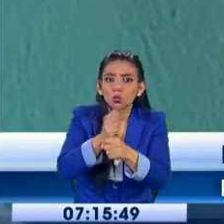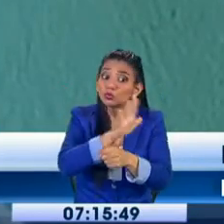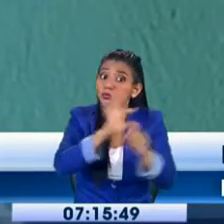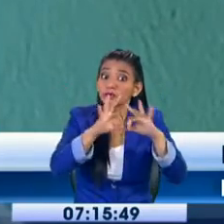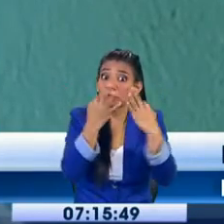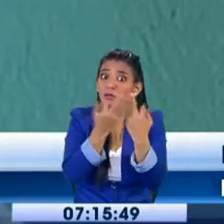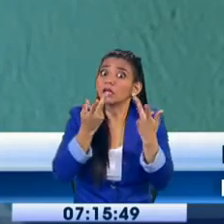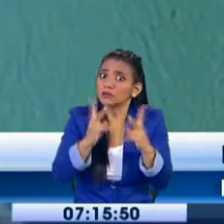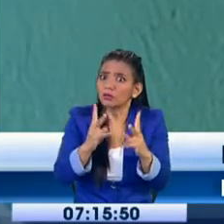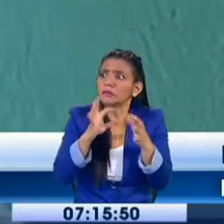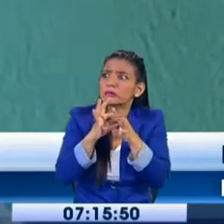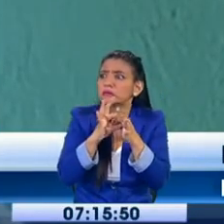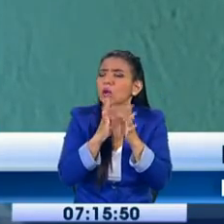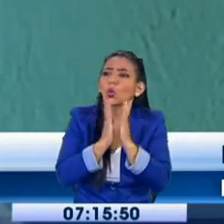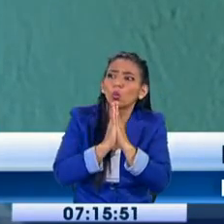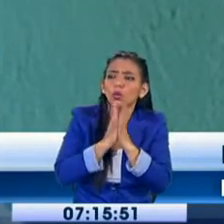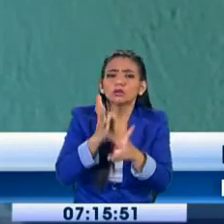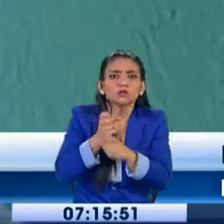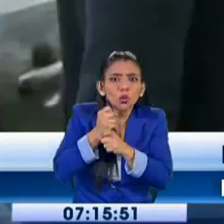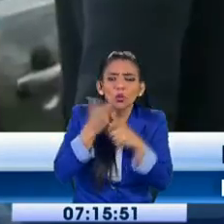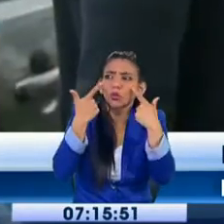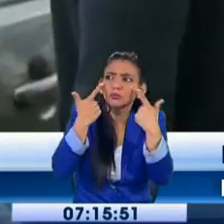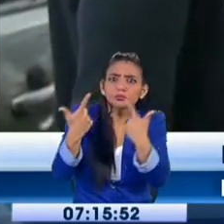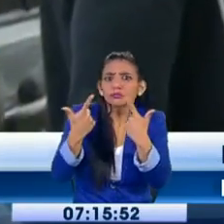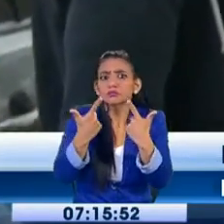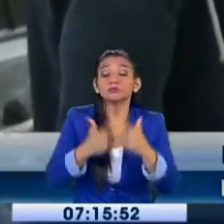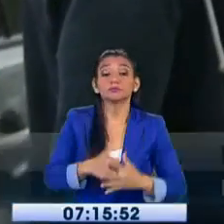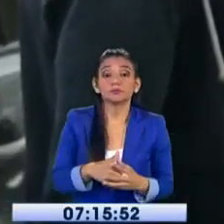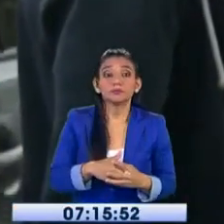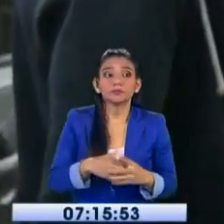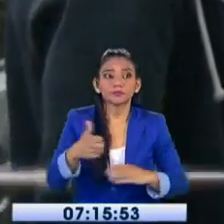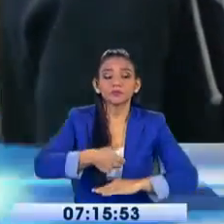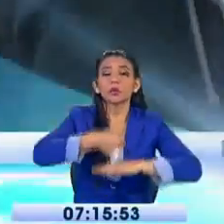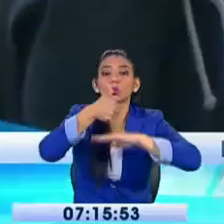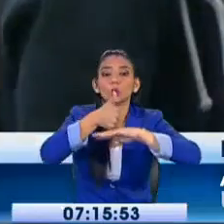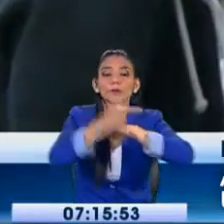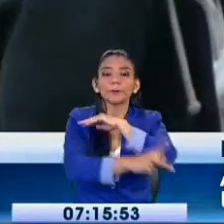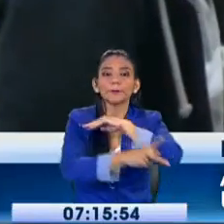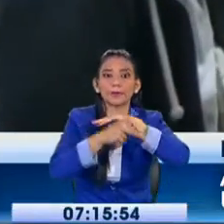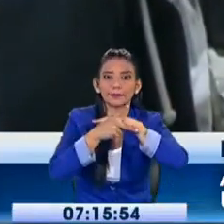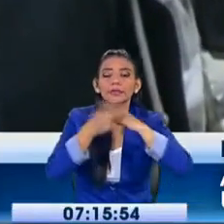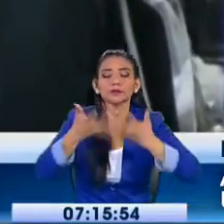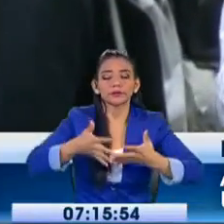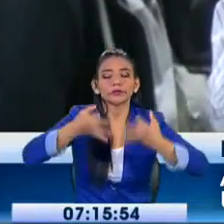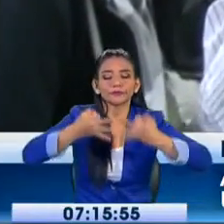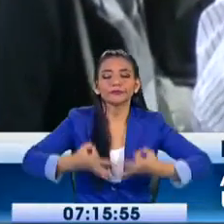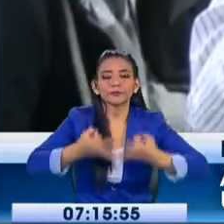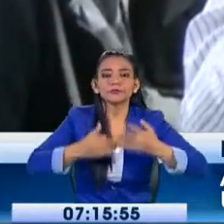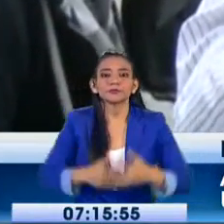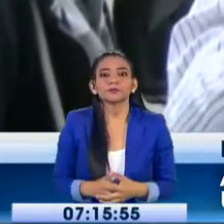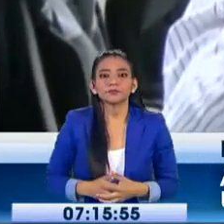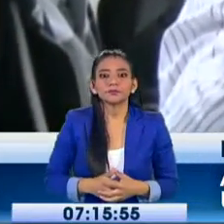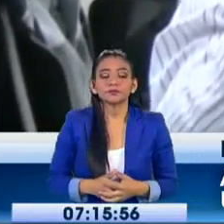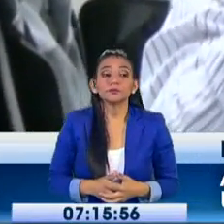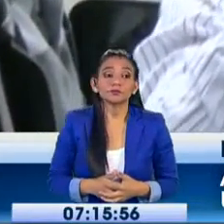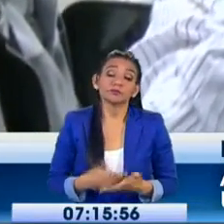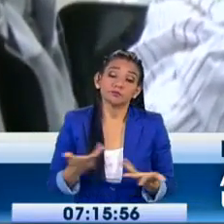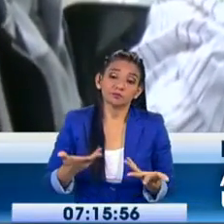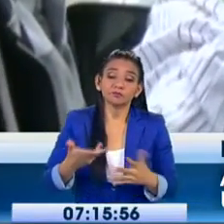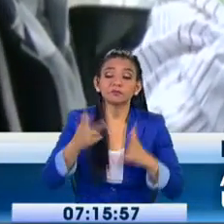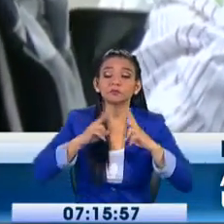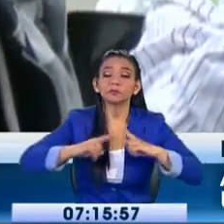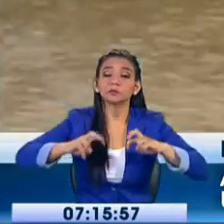familia, estar pendiente, ¿no? Las autoridades de Pastaza confirmaron este suceso. El caso está siendo al